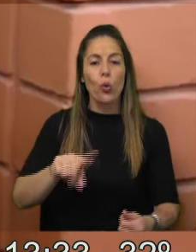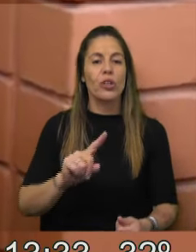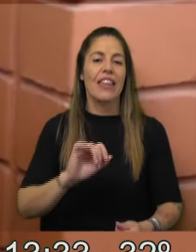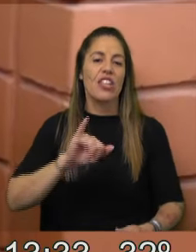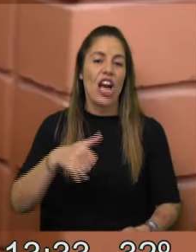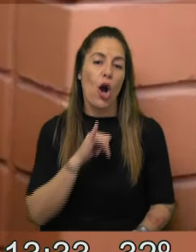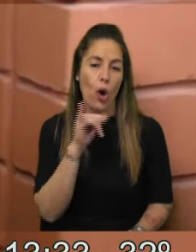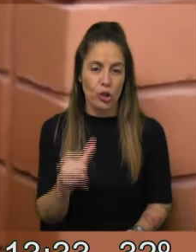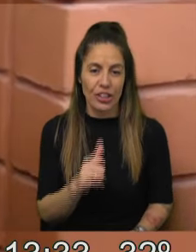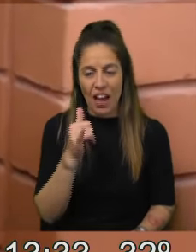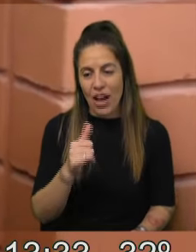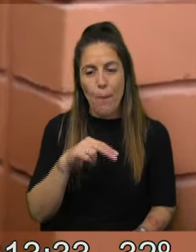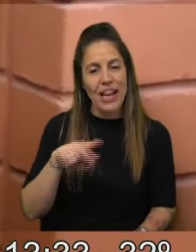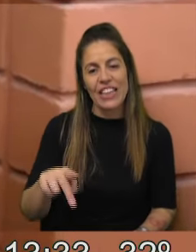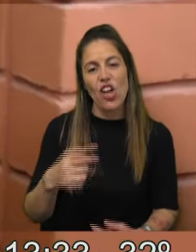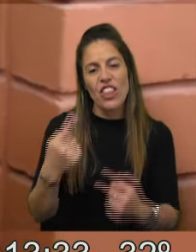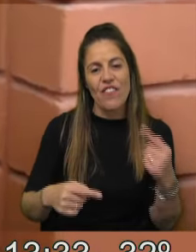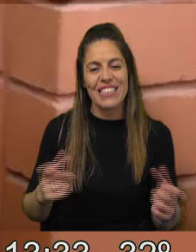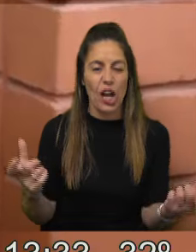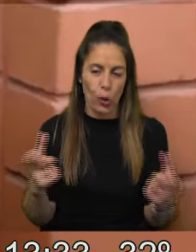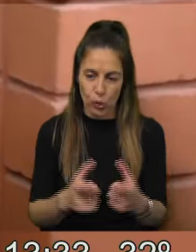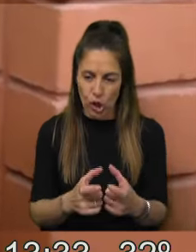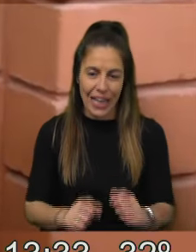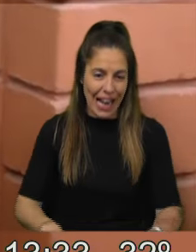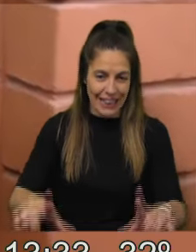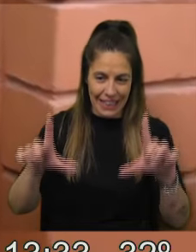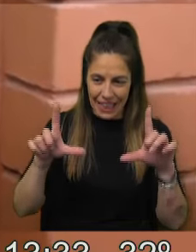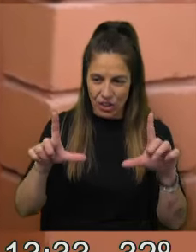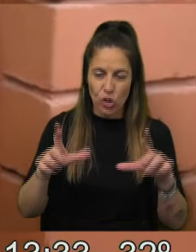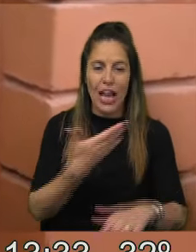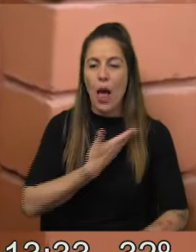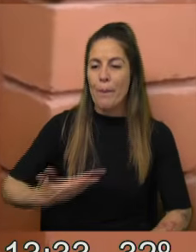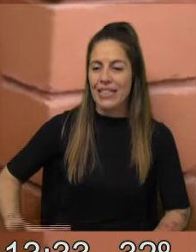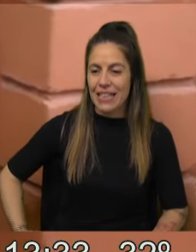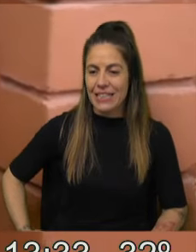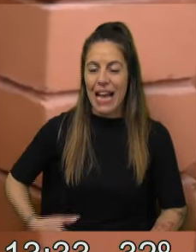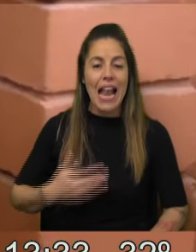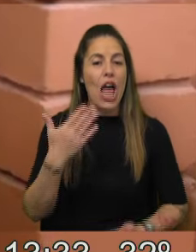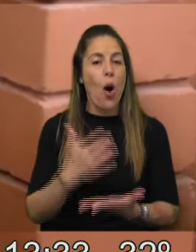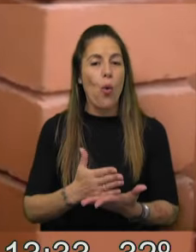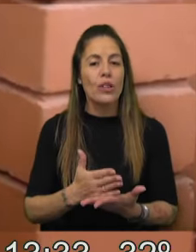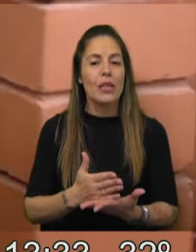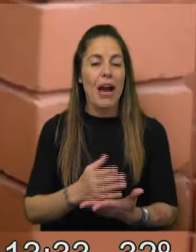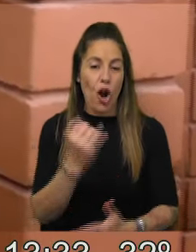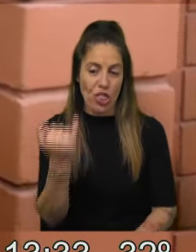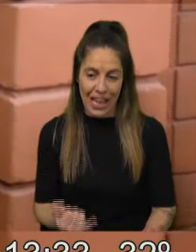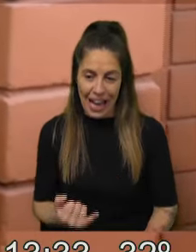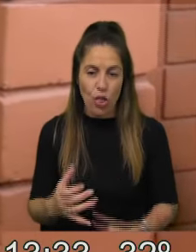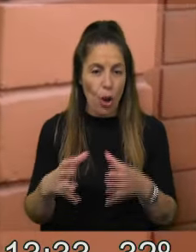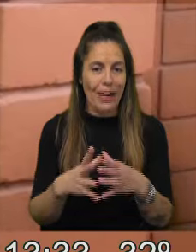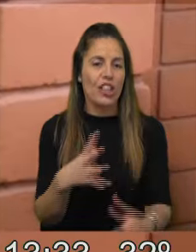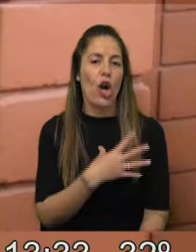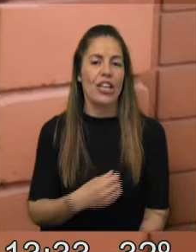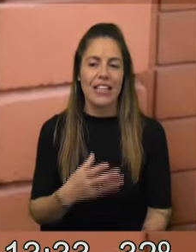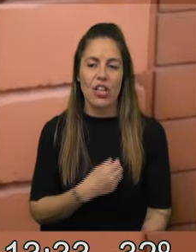bien mencionaban, han mantenido diversas reuniones con los candidatos a la presidencia. La última fue con Álvaro Delgado del Partido